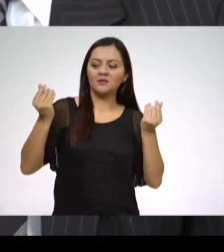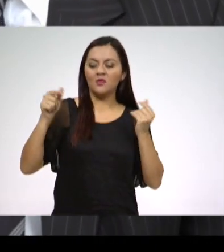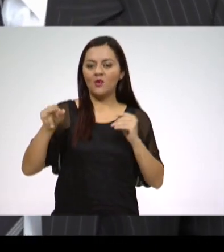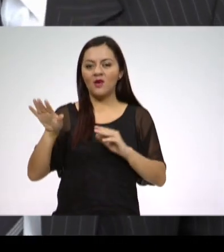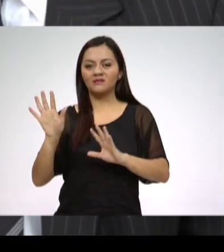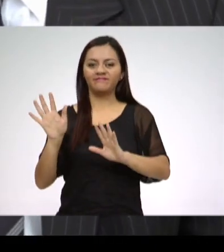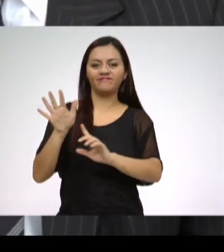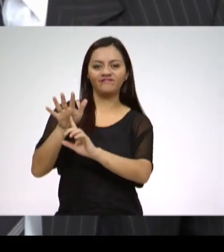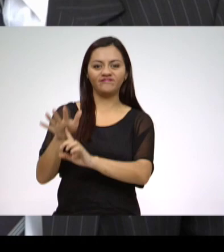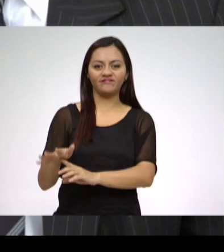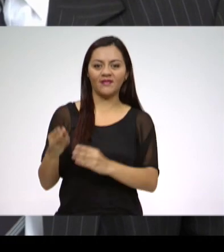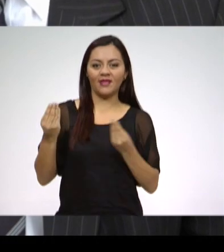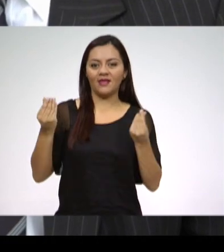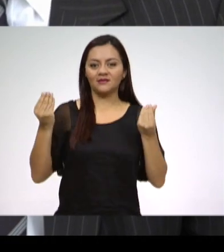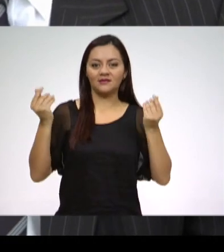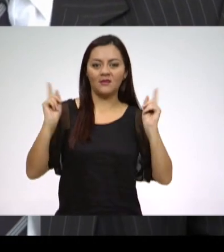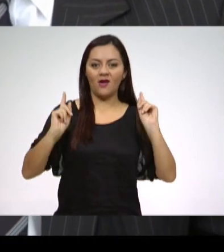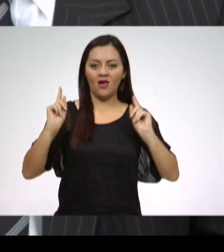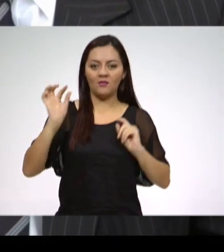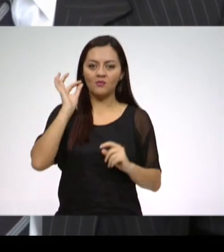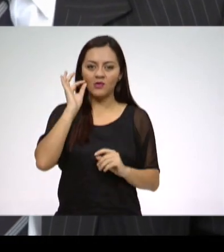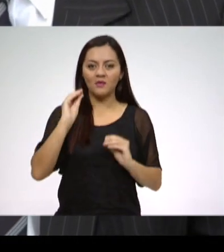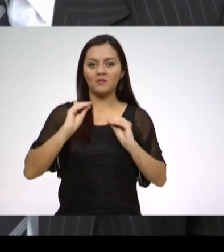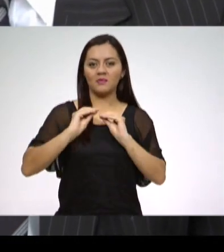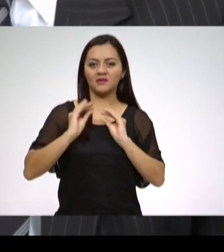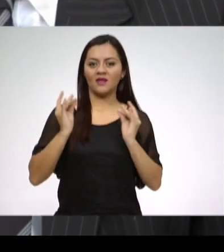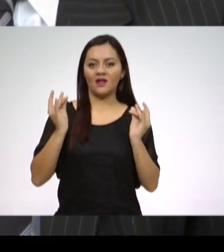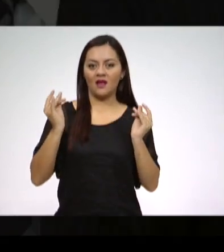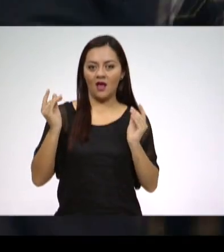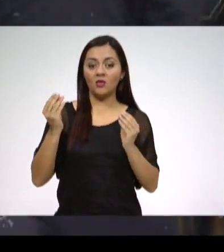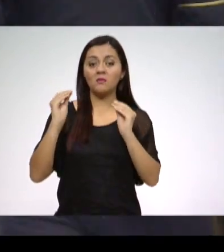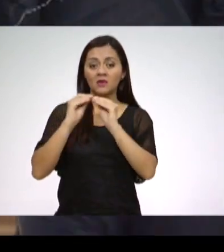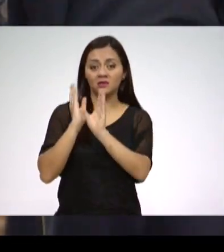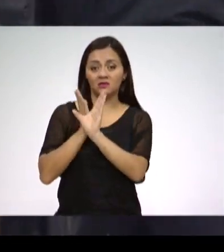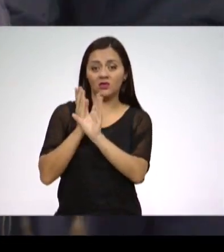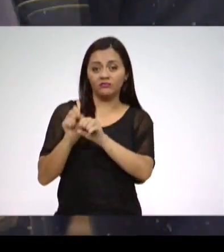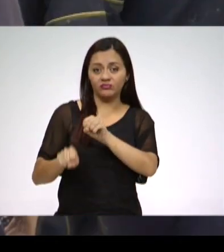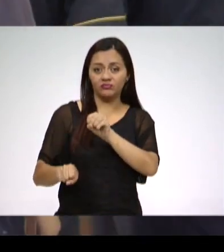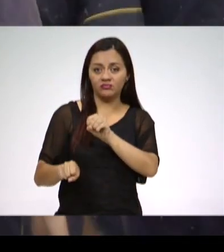ejerce. Ahí entran ya situaciones emocionales.